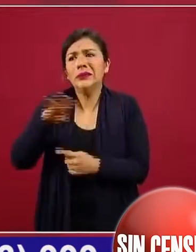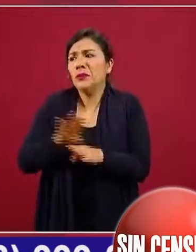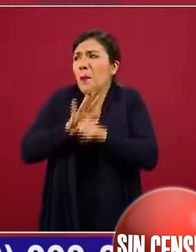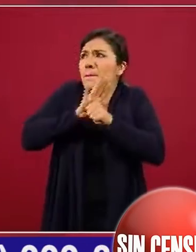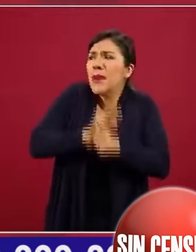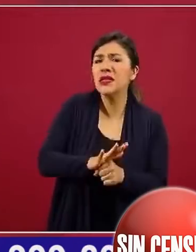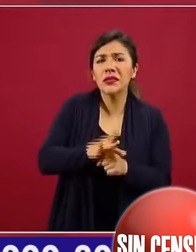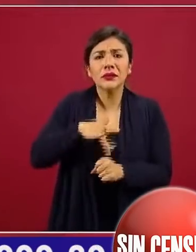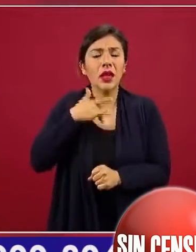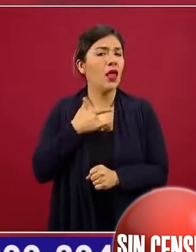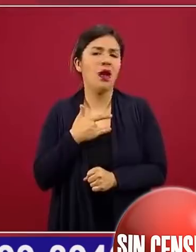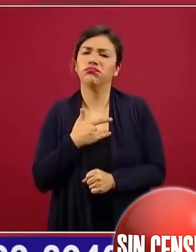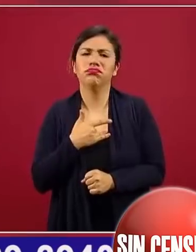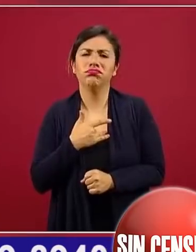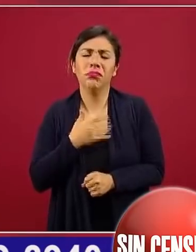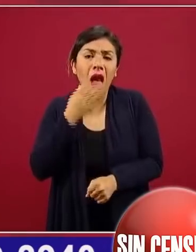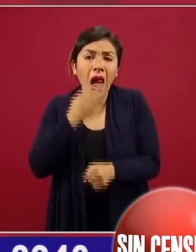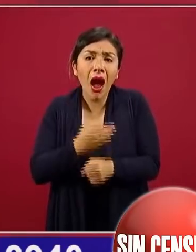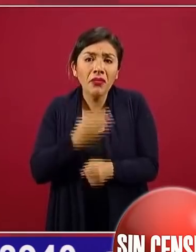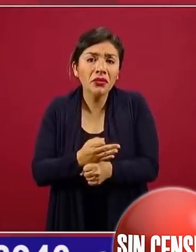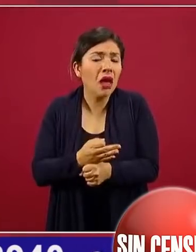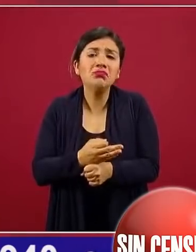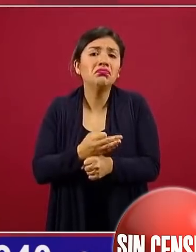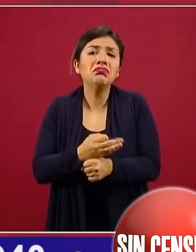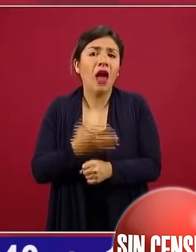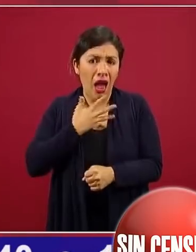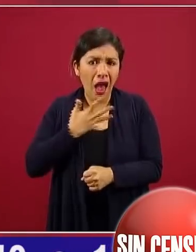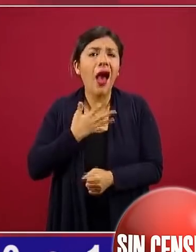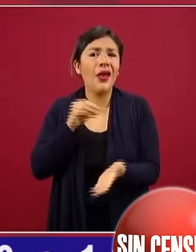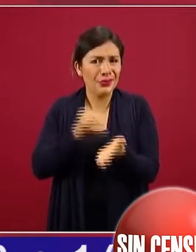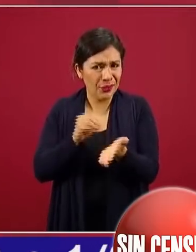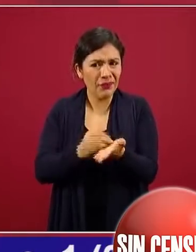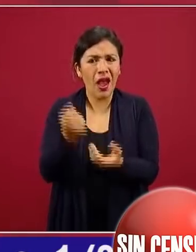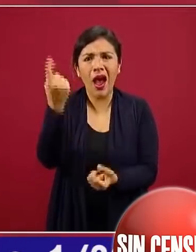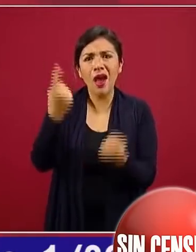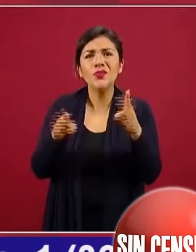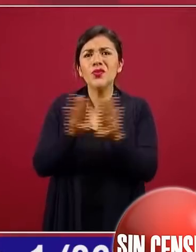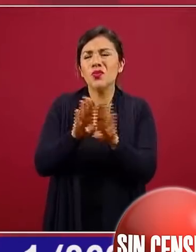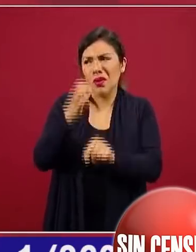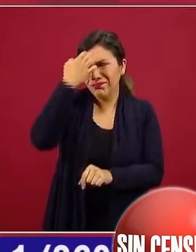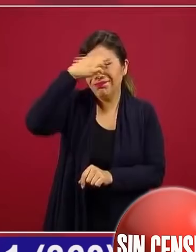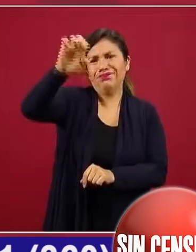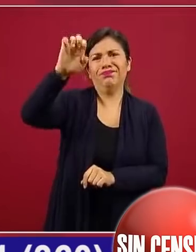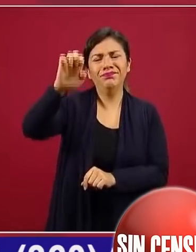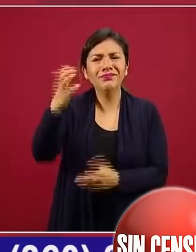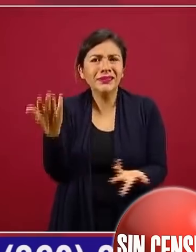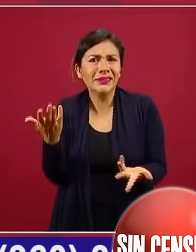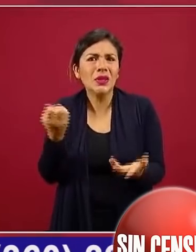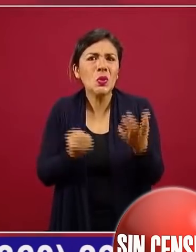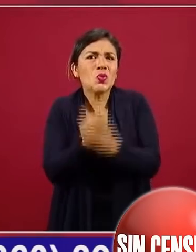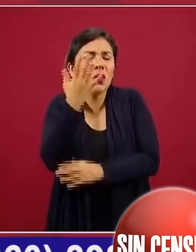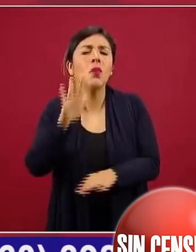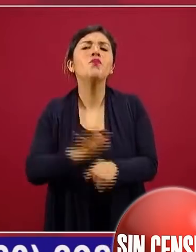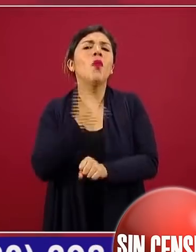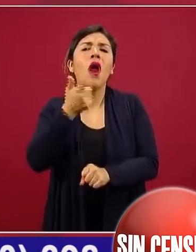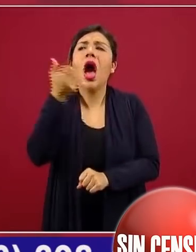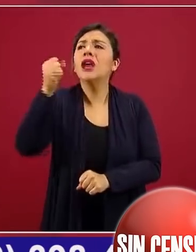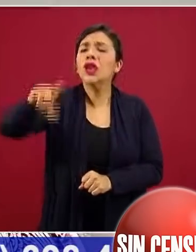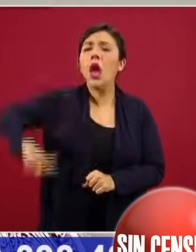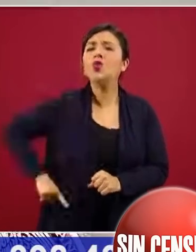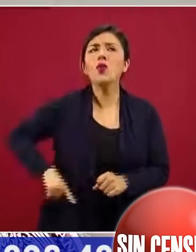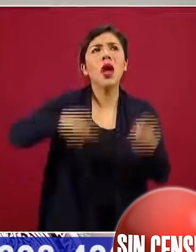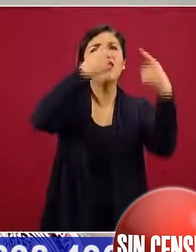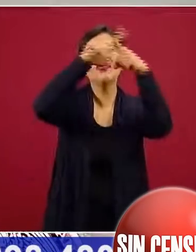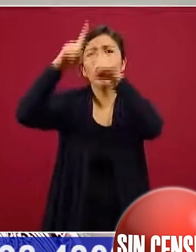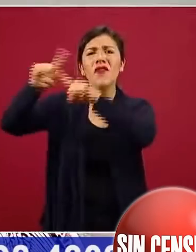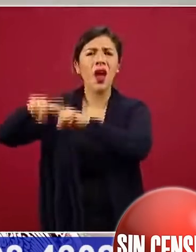presión que hasta ahorita se percibe como externa porque los distintos gobiernos del mundo,